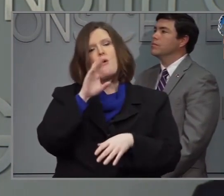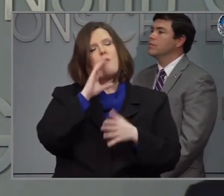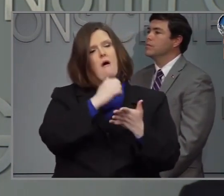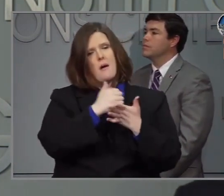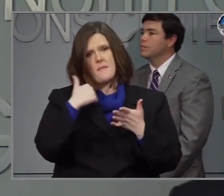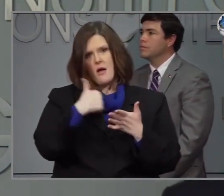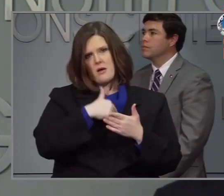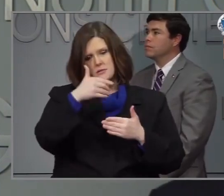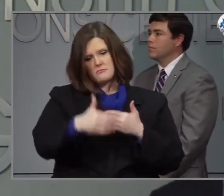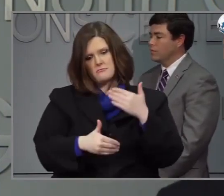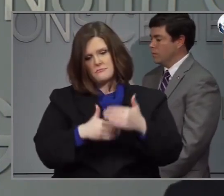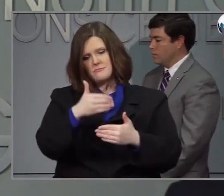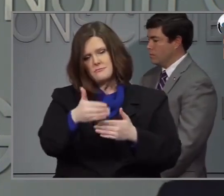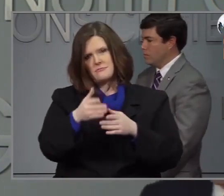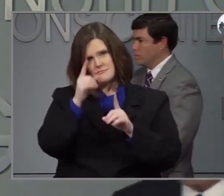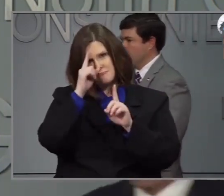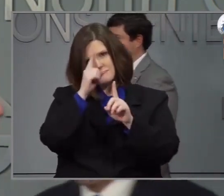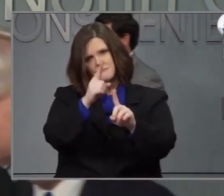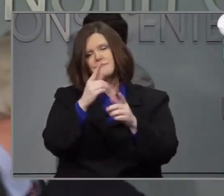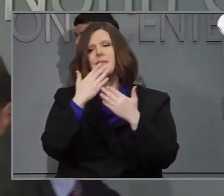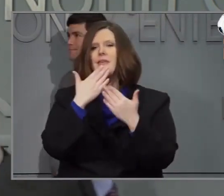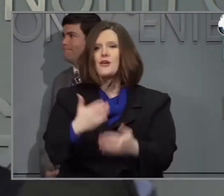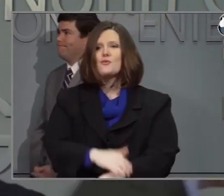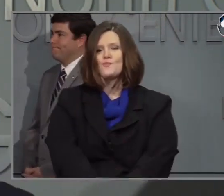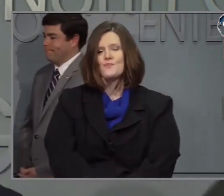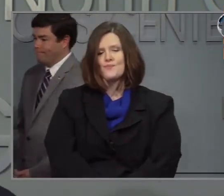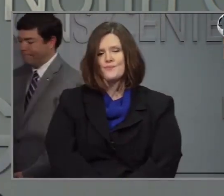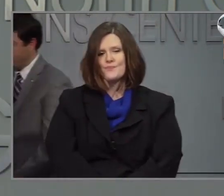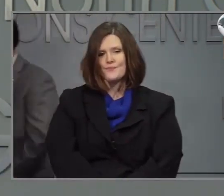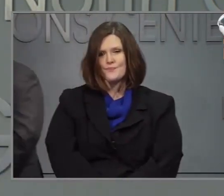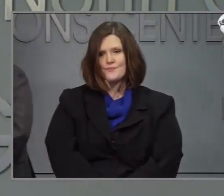lugar y esta va a ser la guía de aquí en adelante